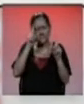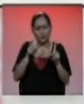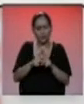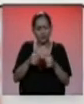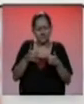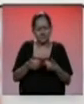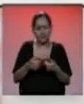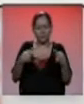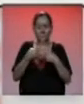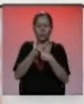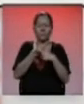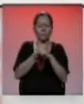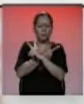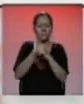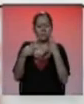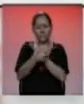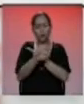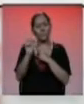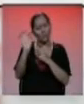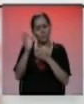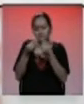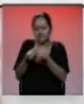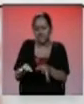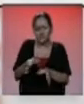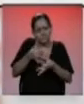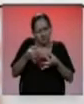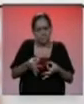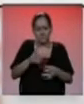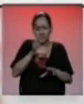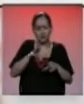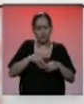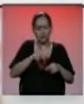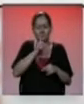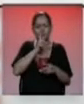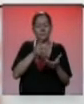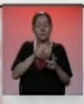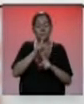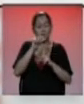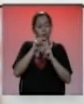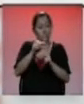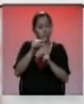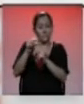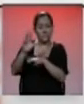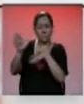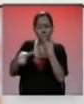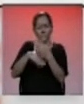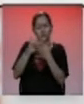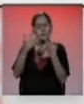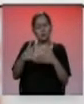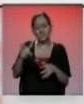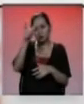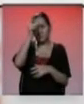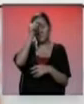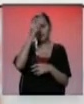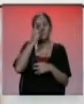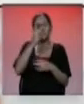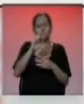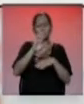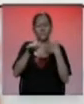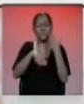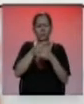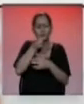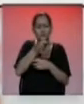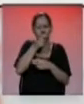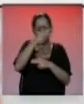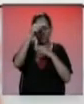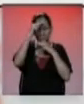o aprendan a perder con dignidad y a estos insultos de nuestra inteligencia le da pábulo la prensa corrupta